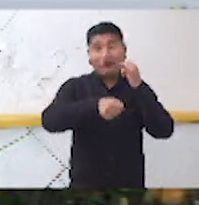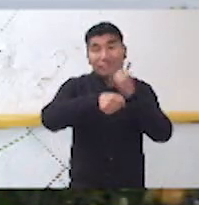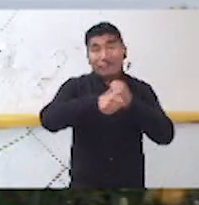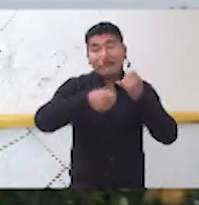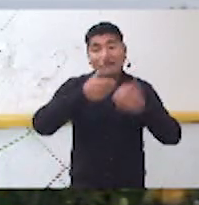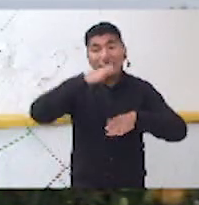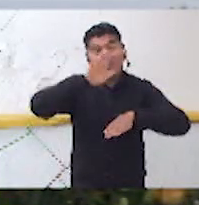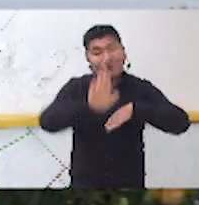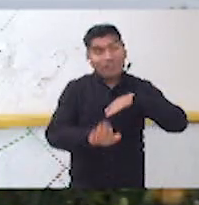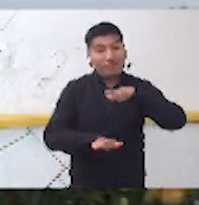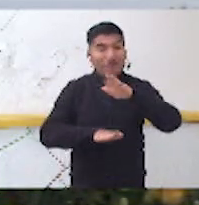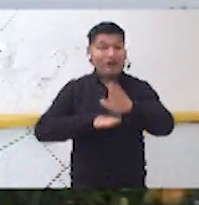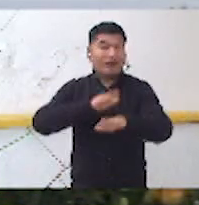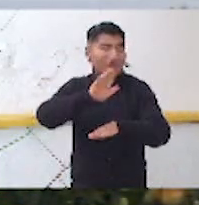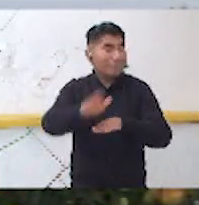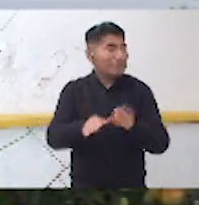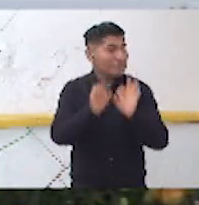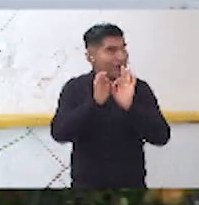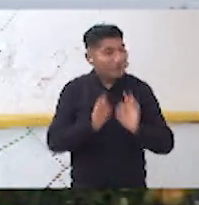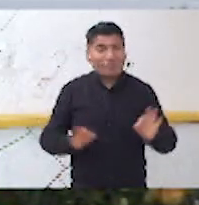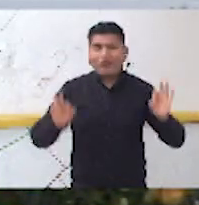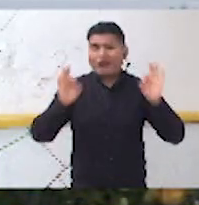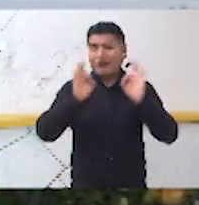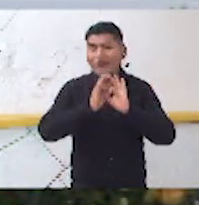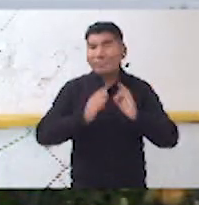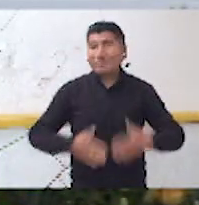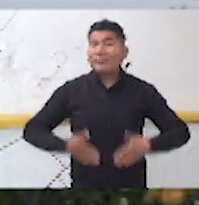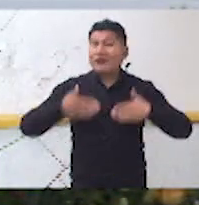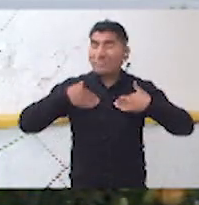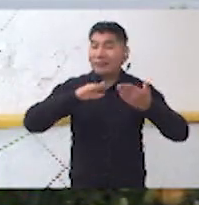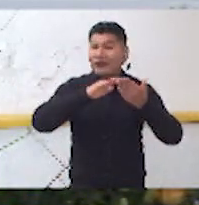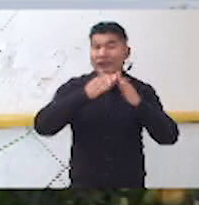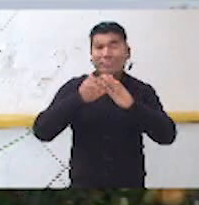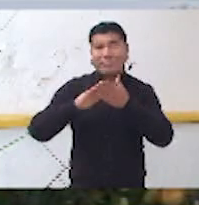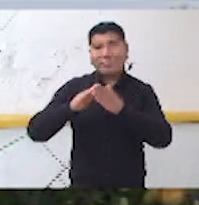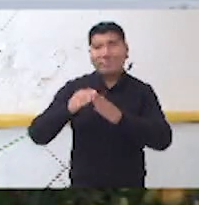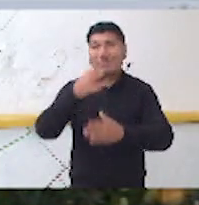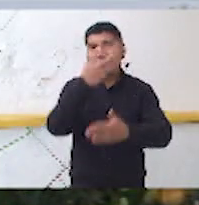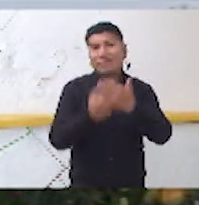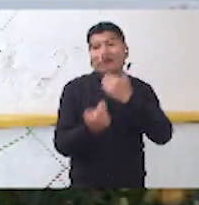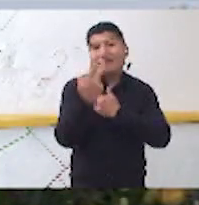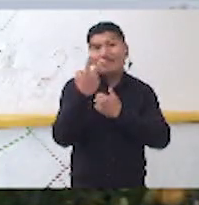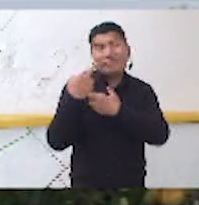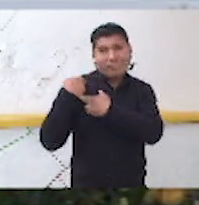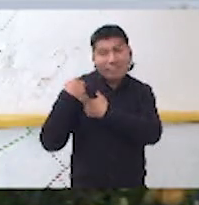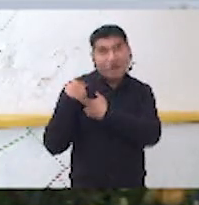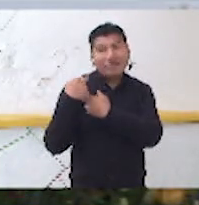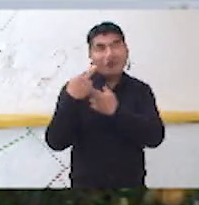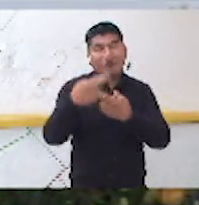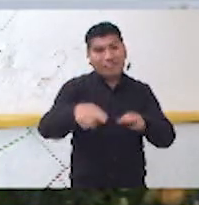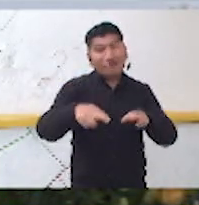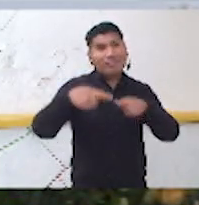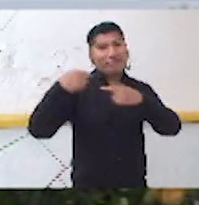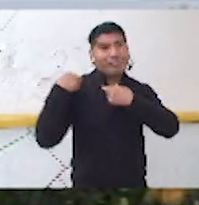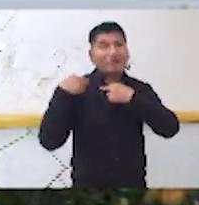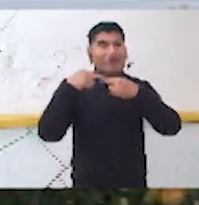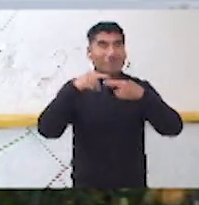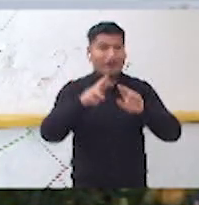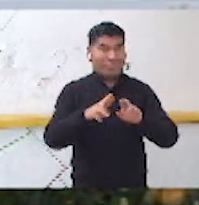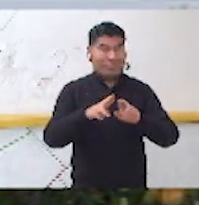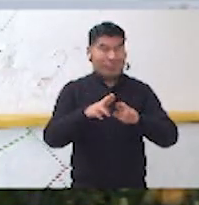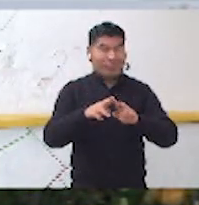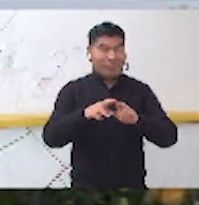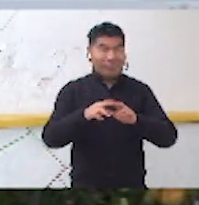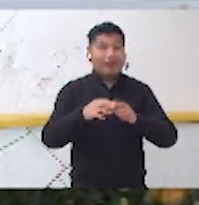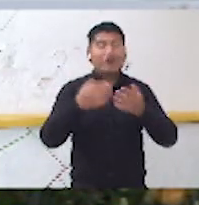dado pasos importantes en la vida de comunión y corresponsabilidad. El sínodo y